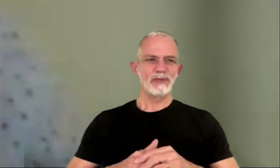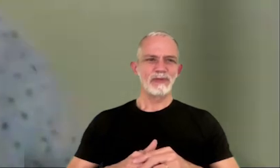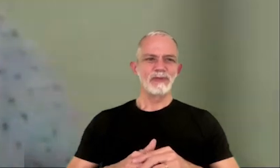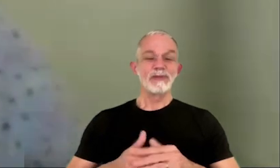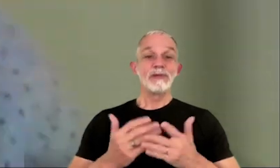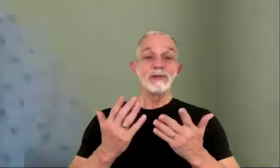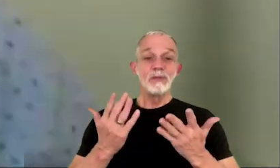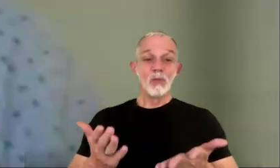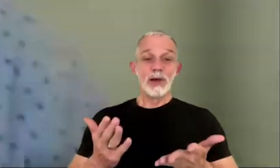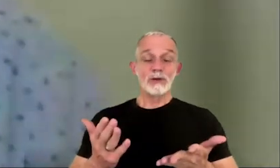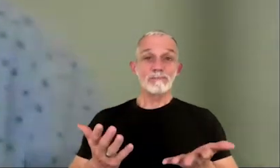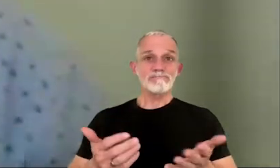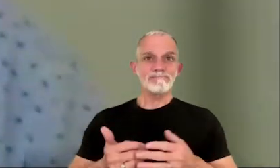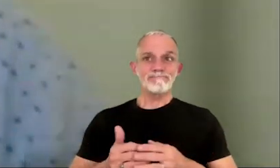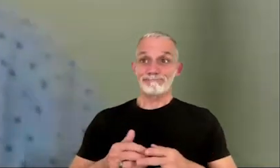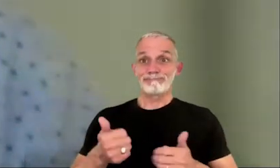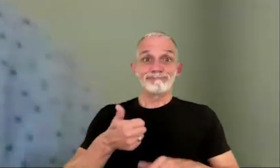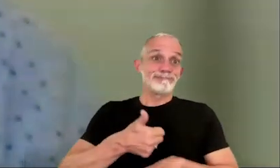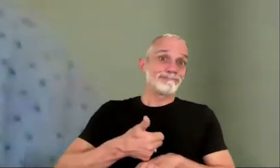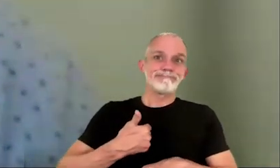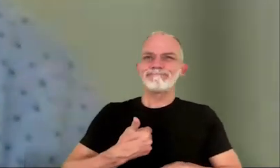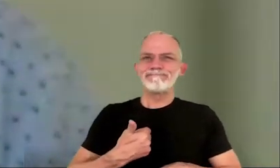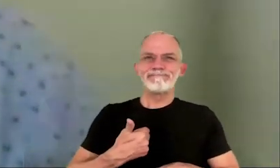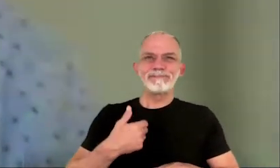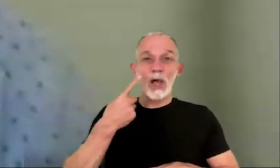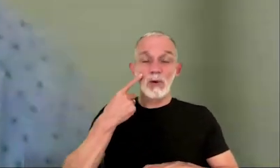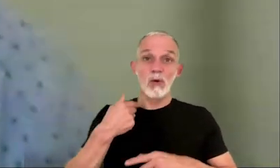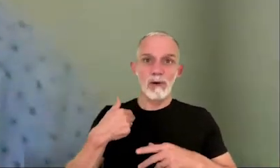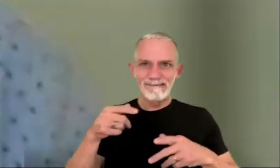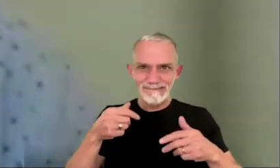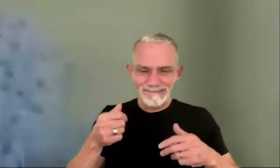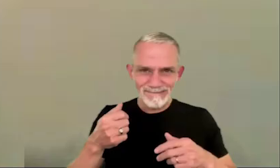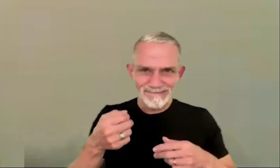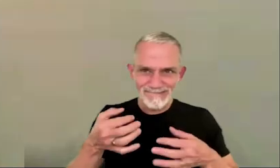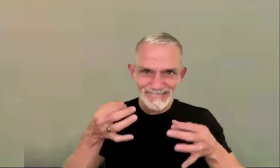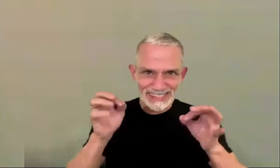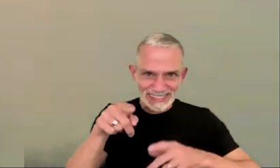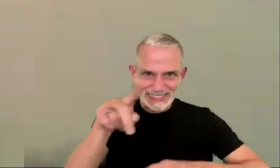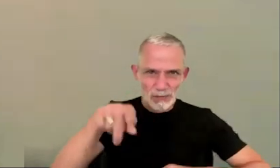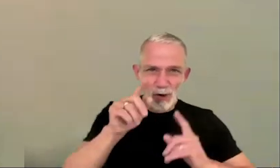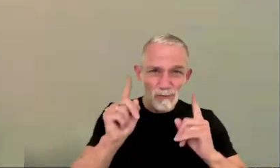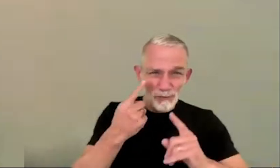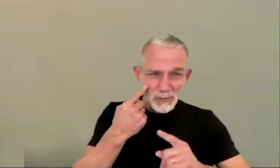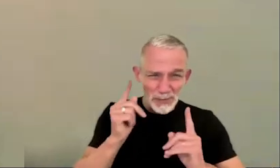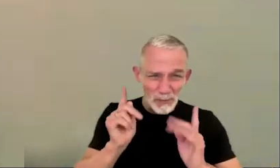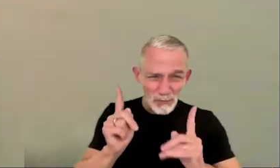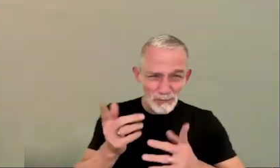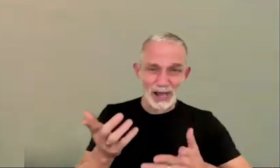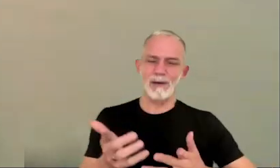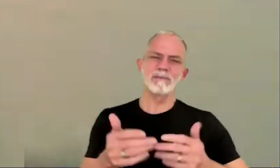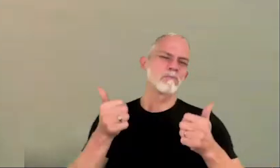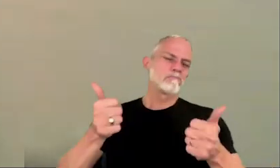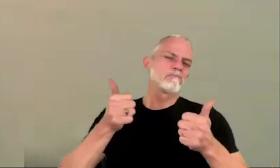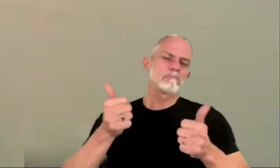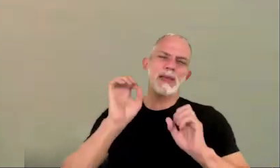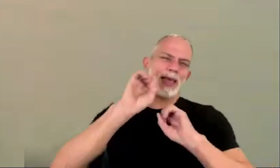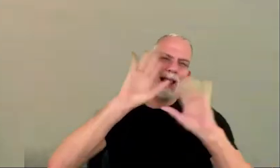Bueno, acá estamos, han sobrevivido. Bueno, excelente.